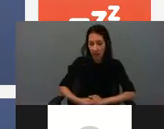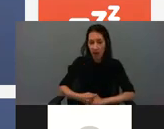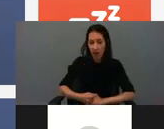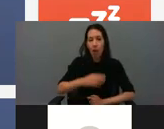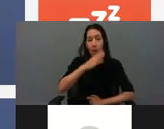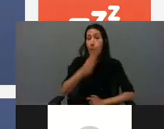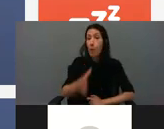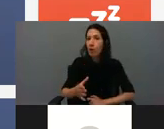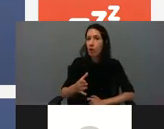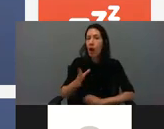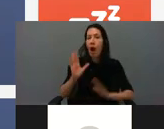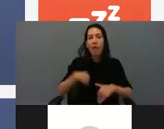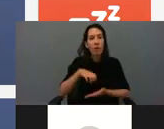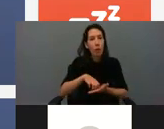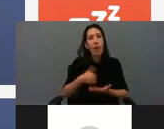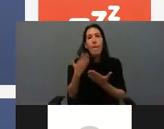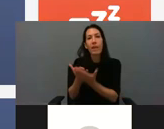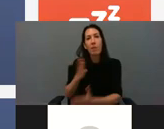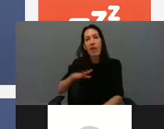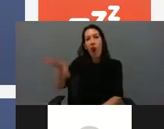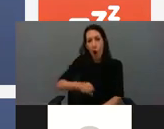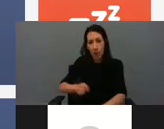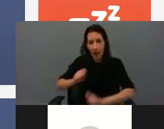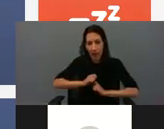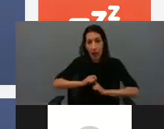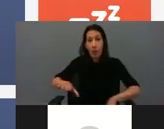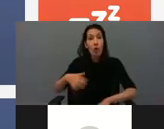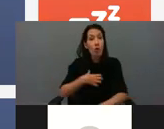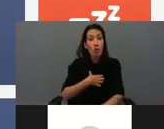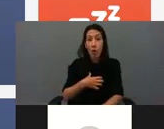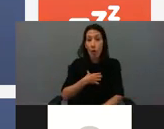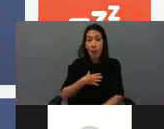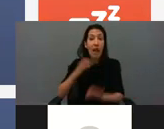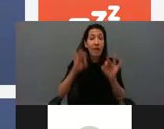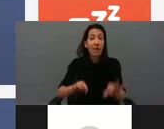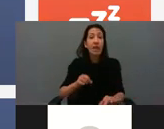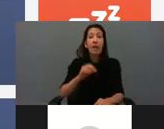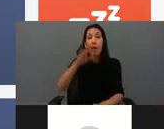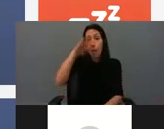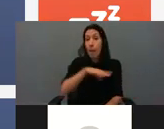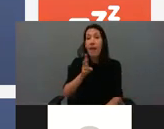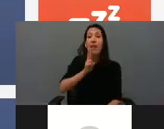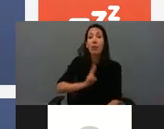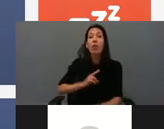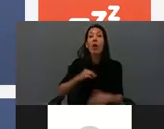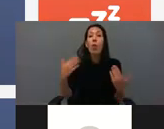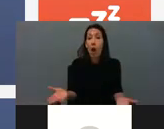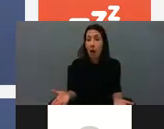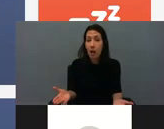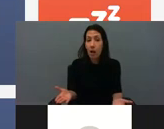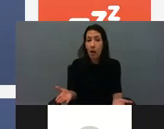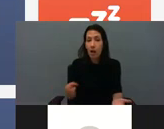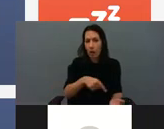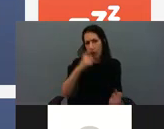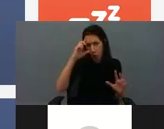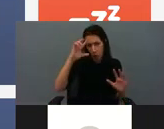no dudé en pedir que me compraran uno, pero como no podía ser de otra manera, la respuesta de mis padres fue que estaba